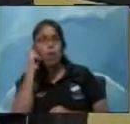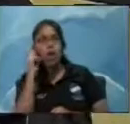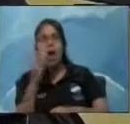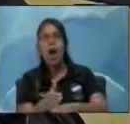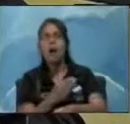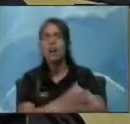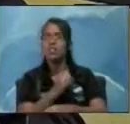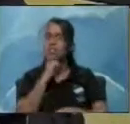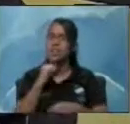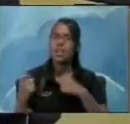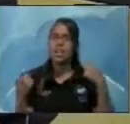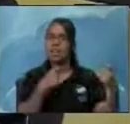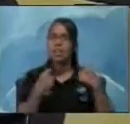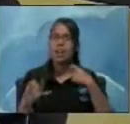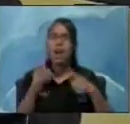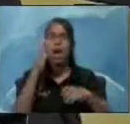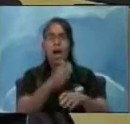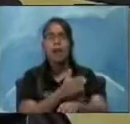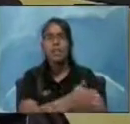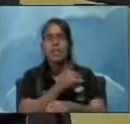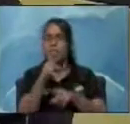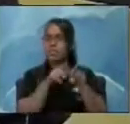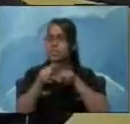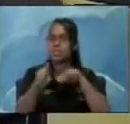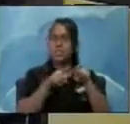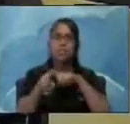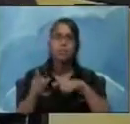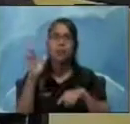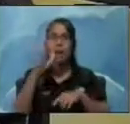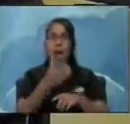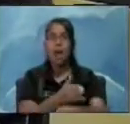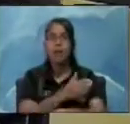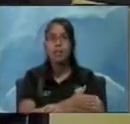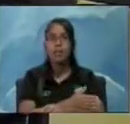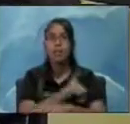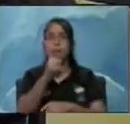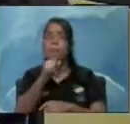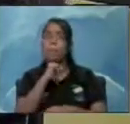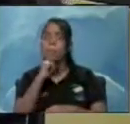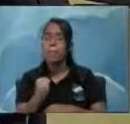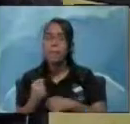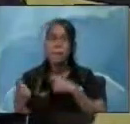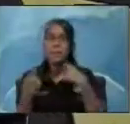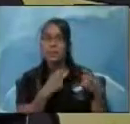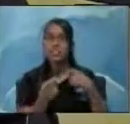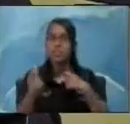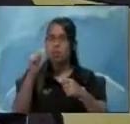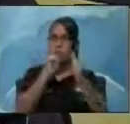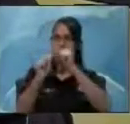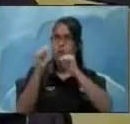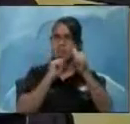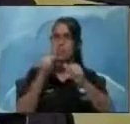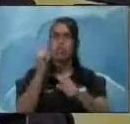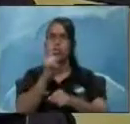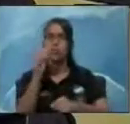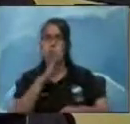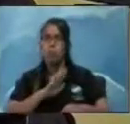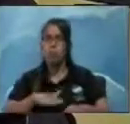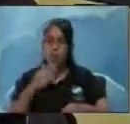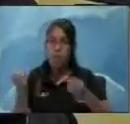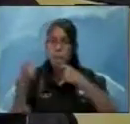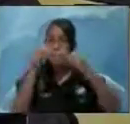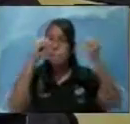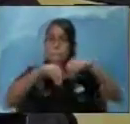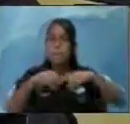una picap pleito María antes andaba de chisme en chisme María antes José ese era un peleador ese era un borracho José ponía a pelear a la gente